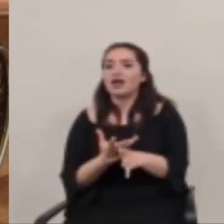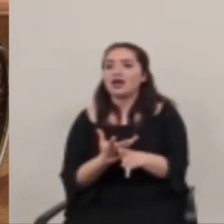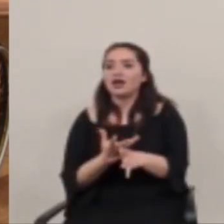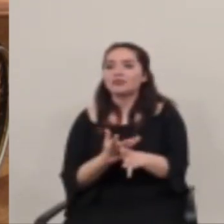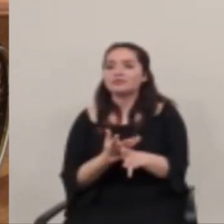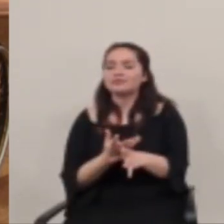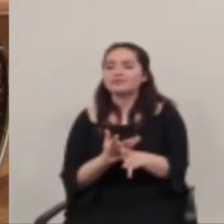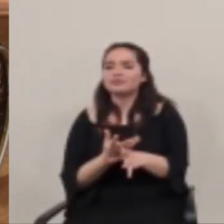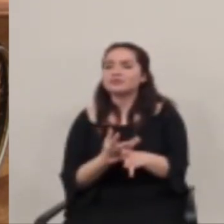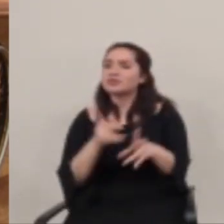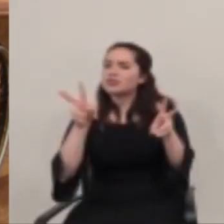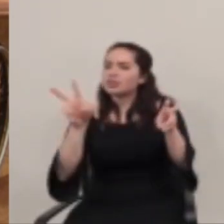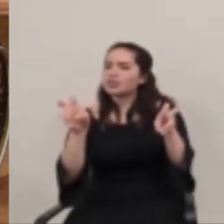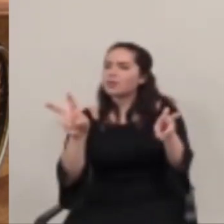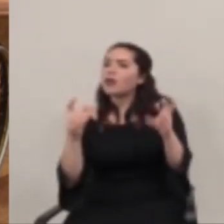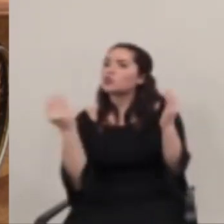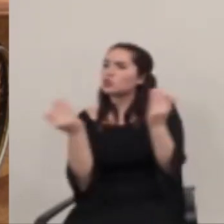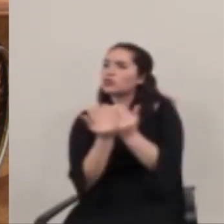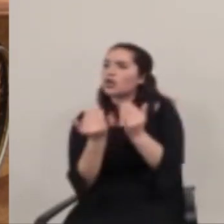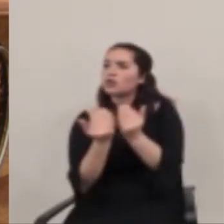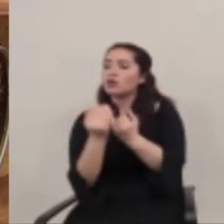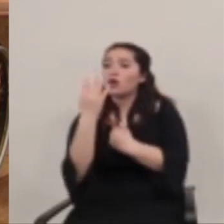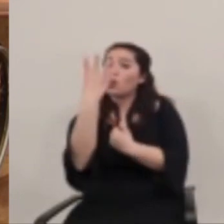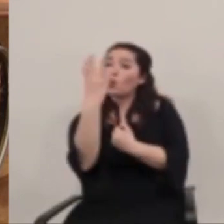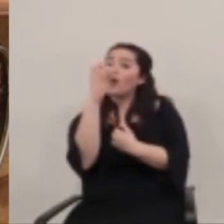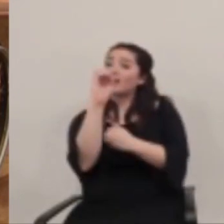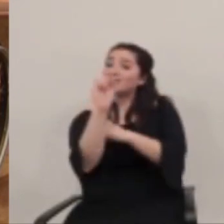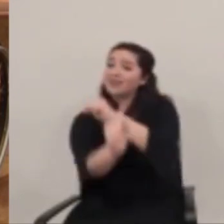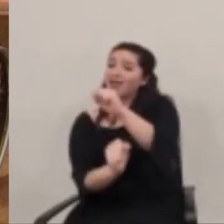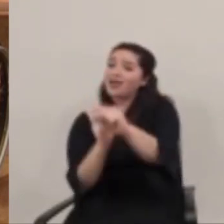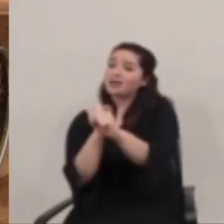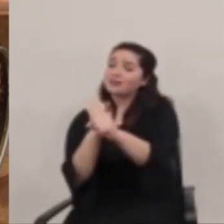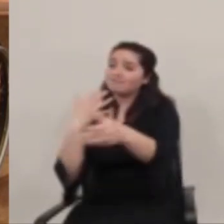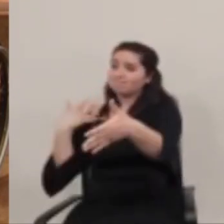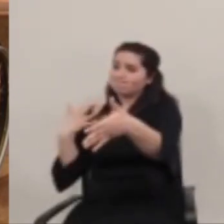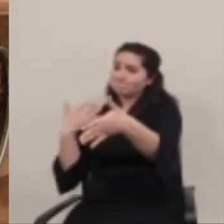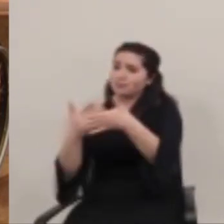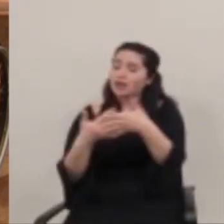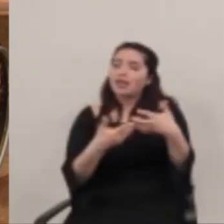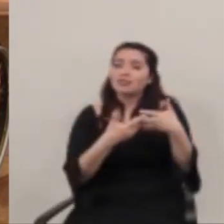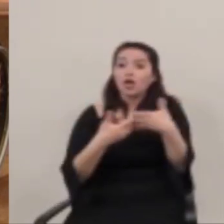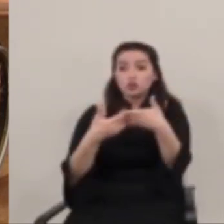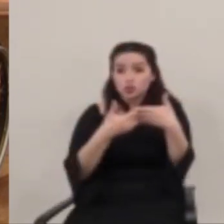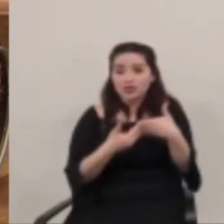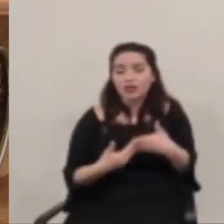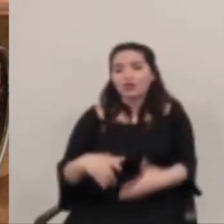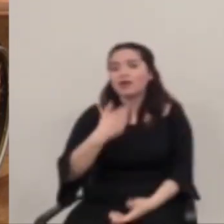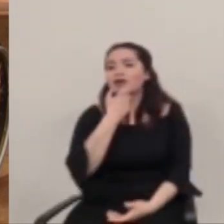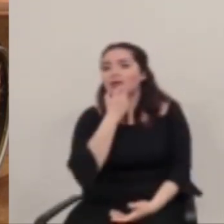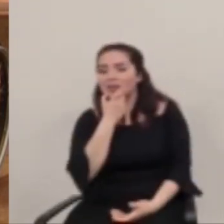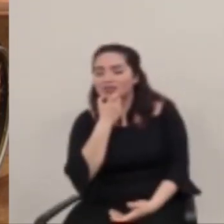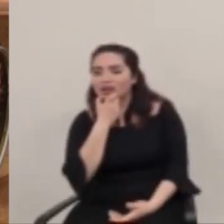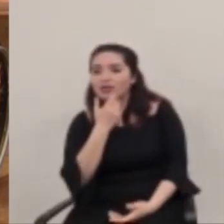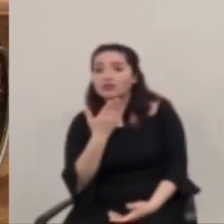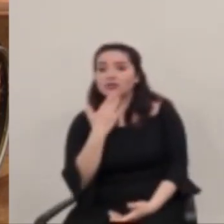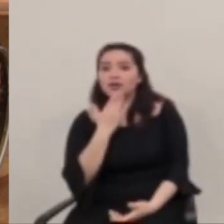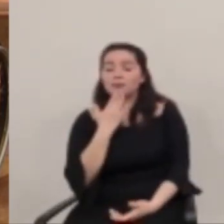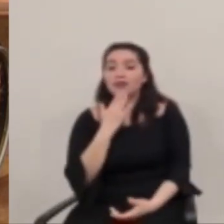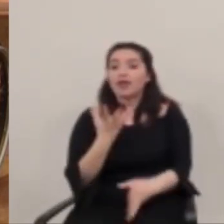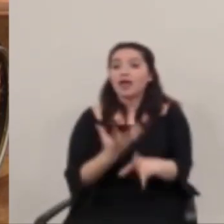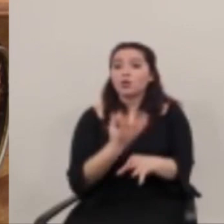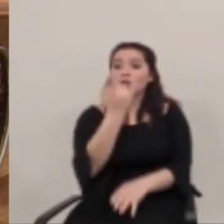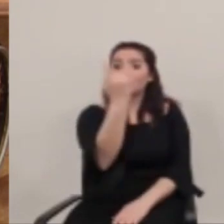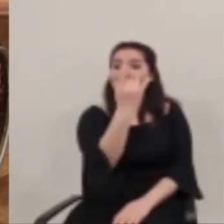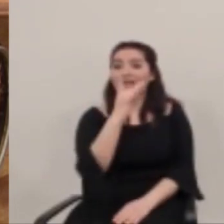estos son temas que se han estudiado no solamente hace 40 años en los países centrales como Estados Unidos y Gran Bretaña, sino que también hay universidades